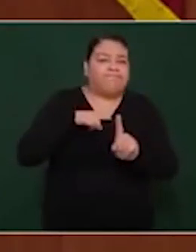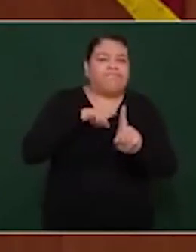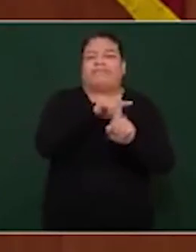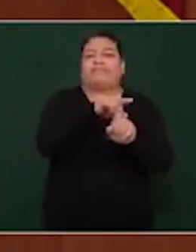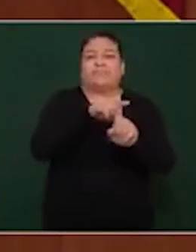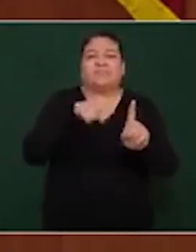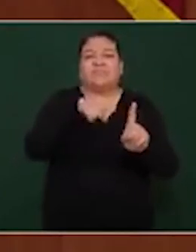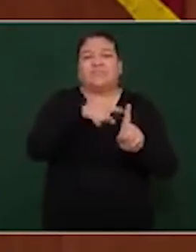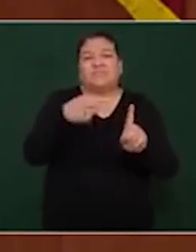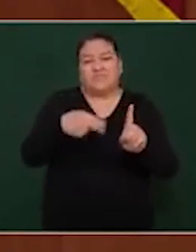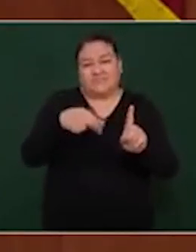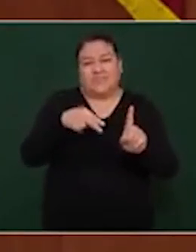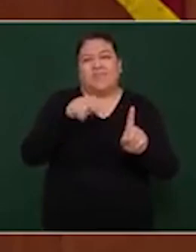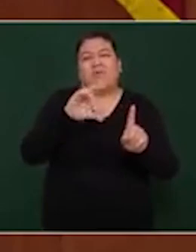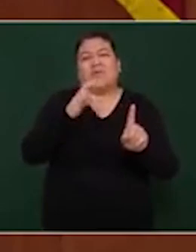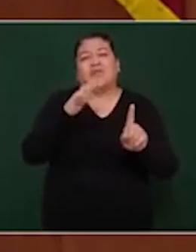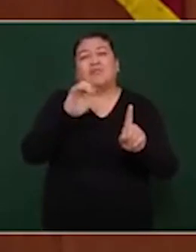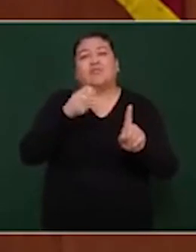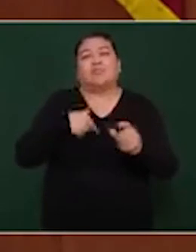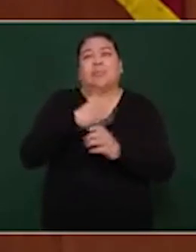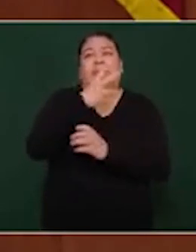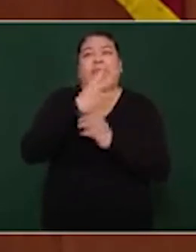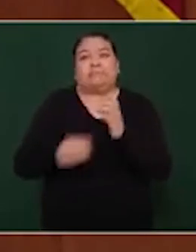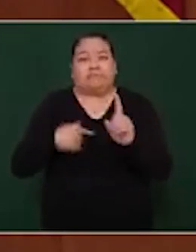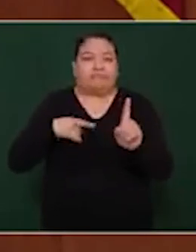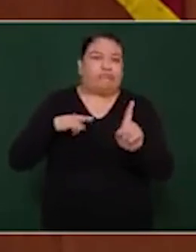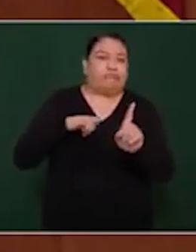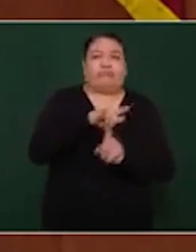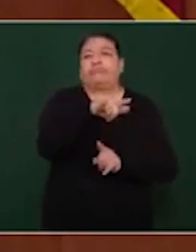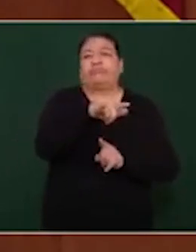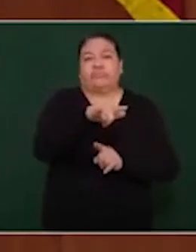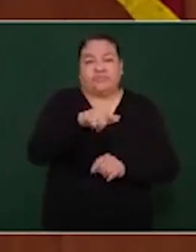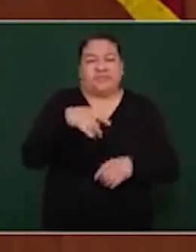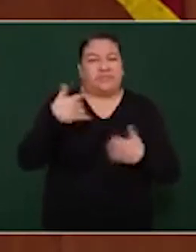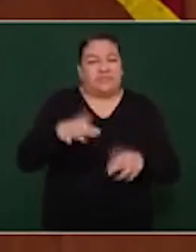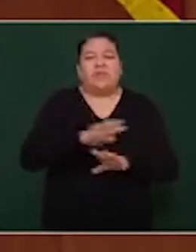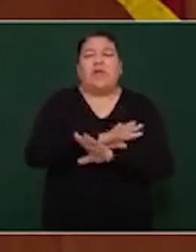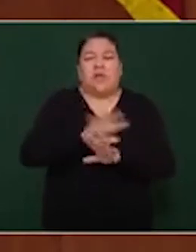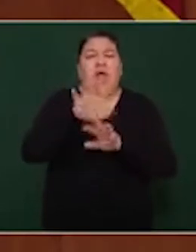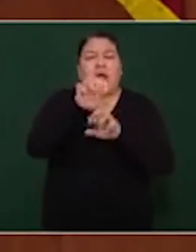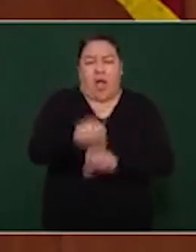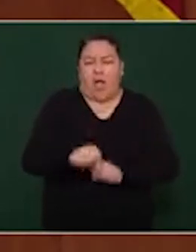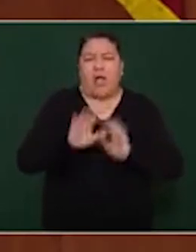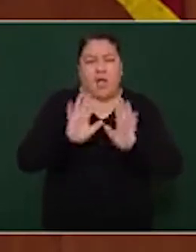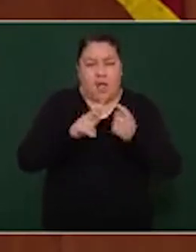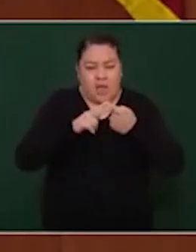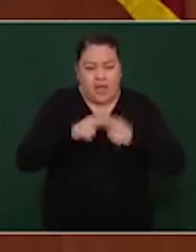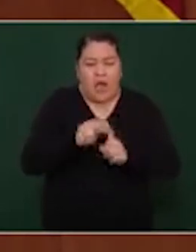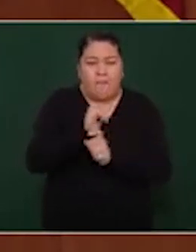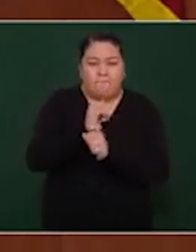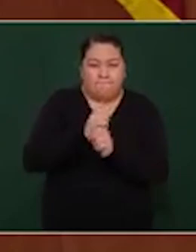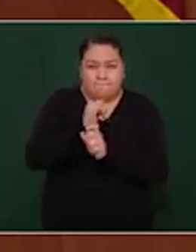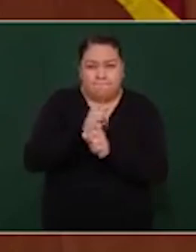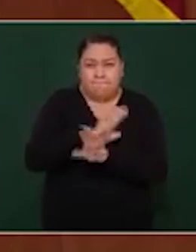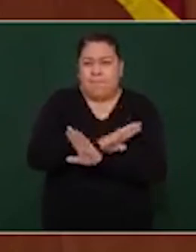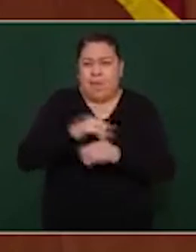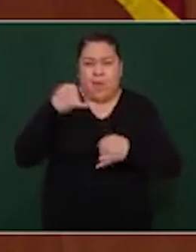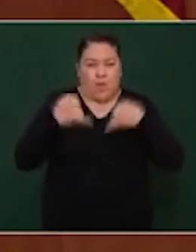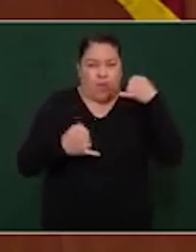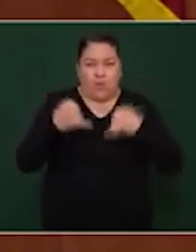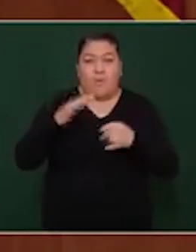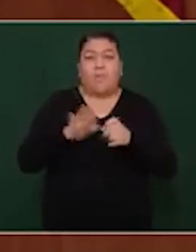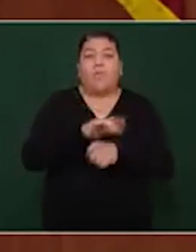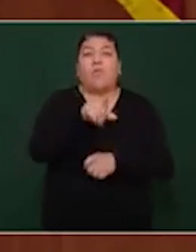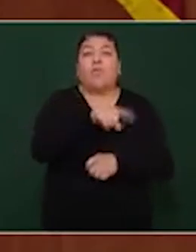Saúl N. alias La Chopa al intentar darse a la fuga. Ya fue vinculado a proceso penal por delitos contra